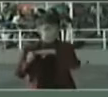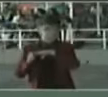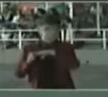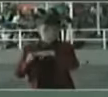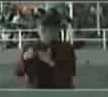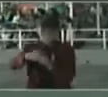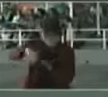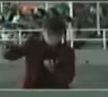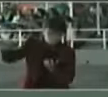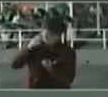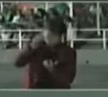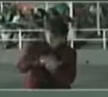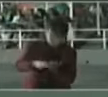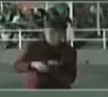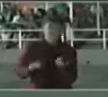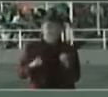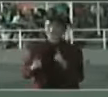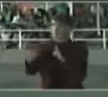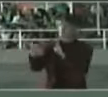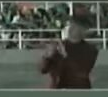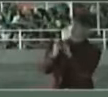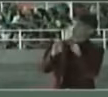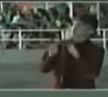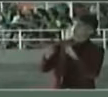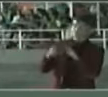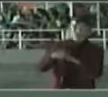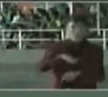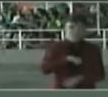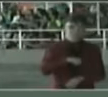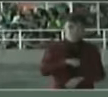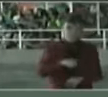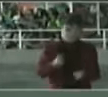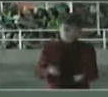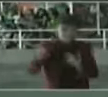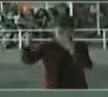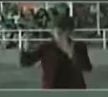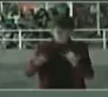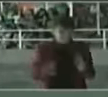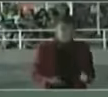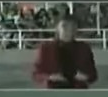a nosotros. Y ahora está aquí